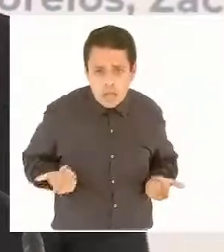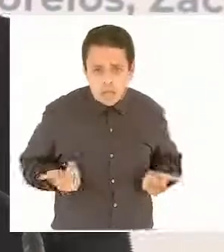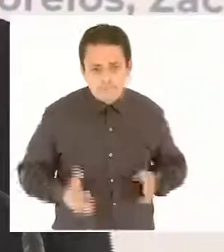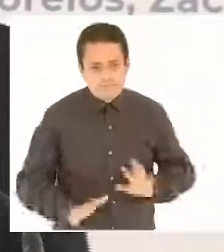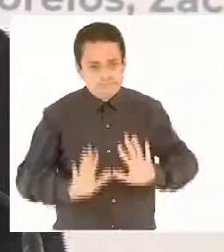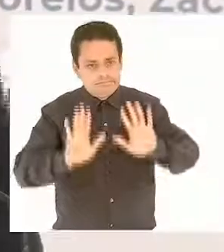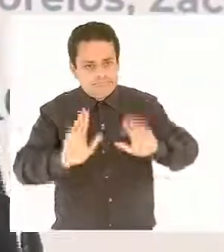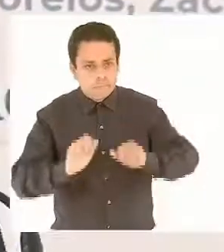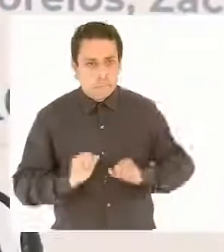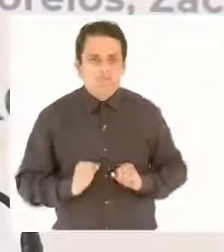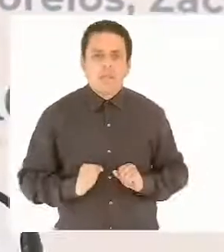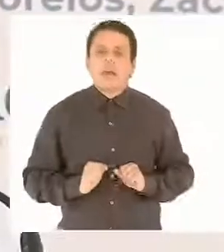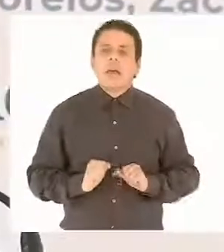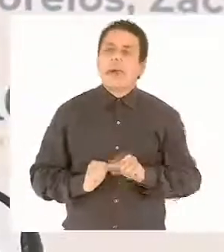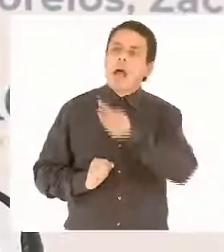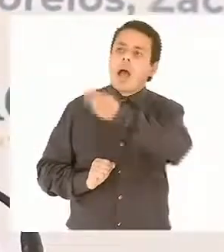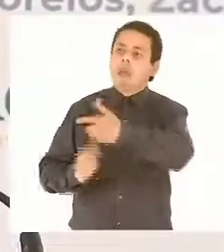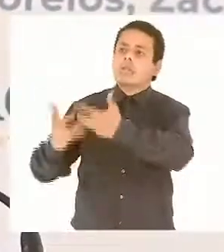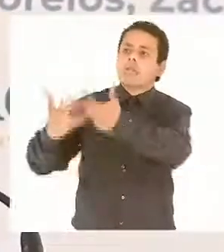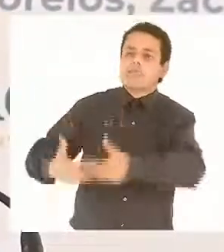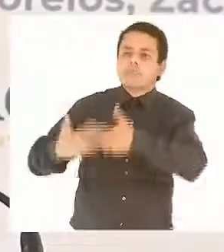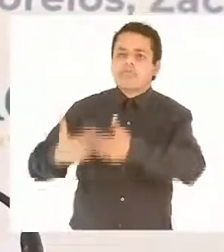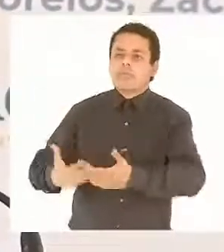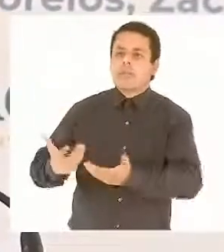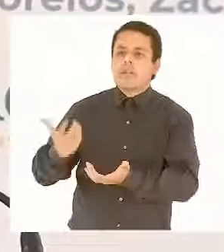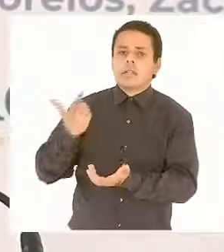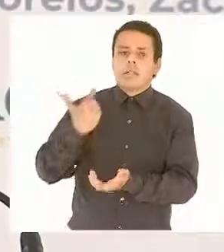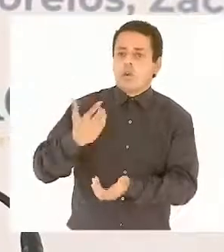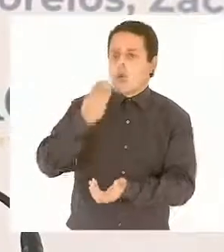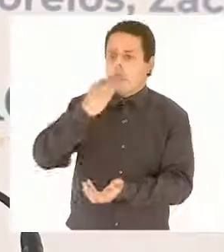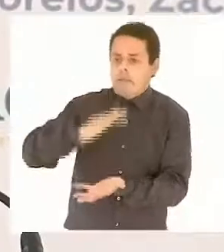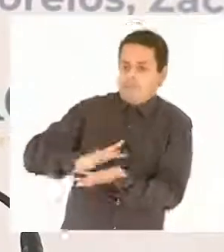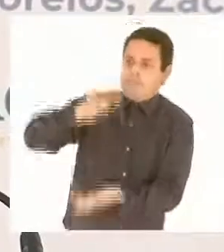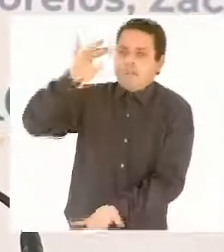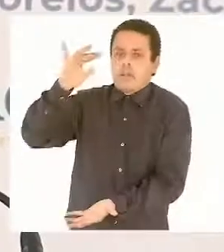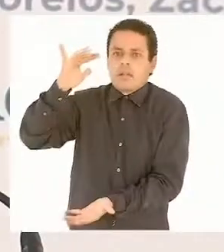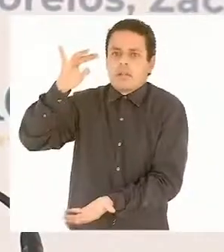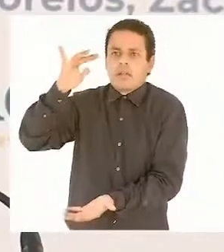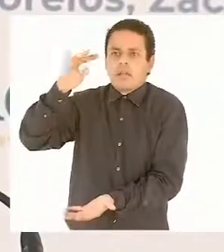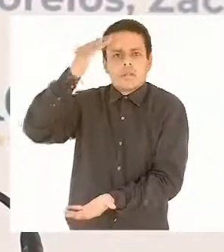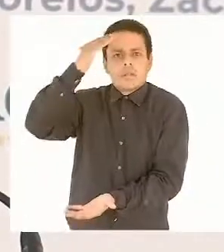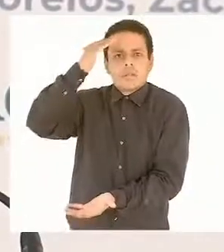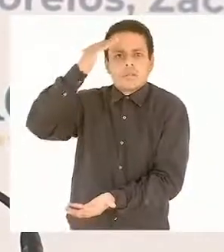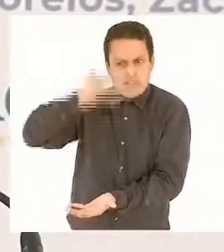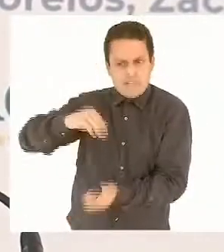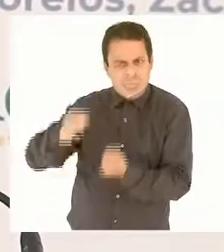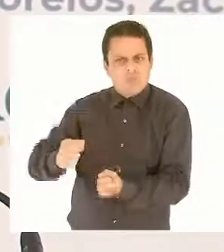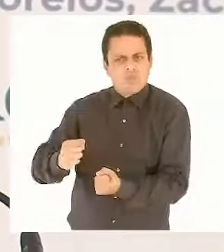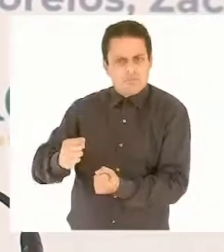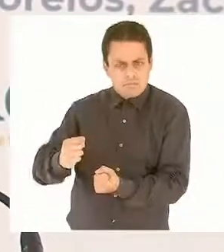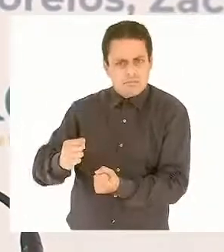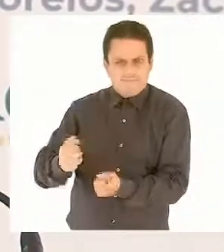garantiza el incremento de la producción en Estados Unidos?